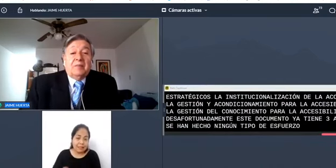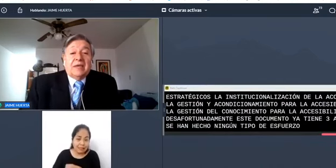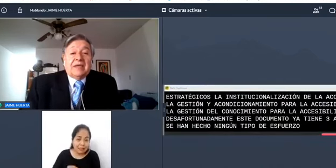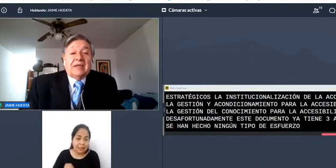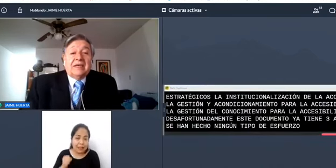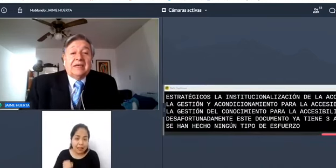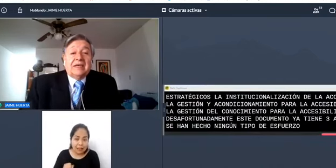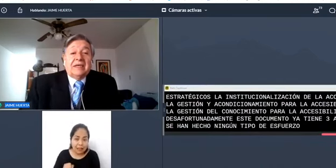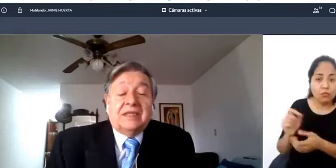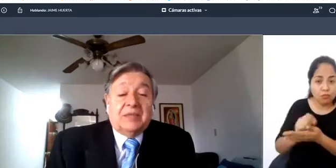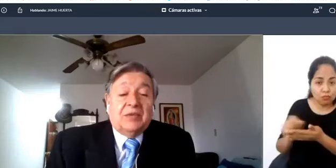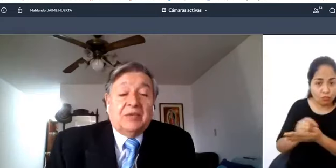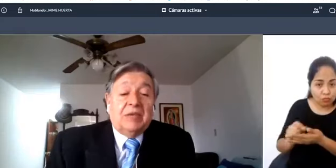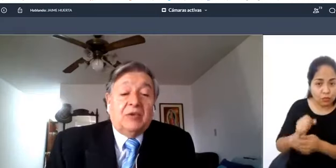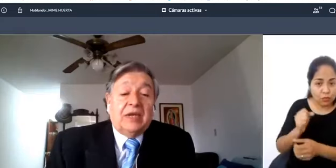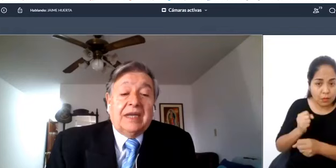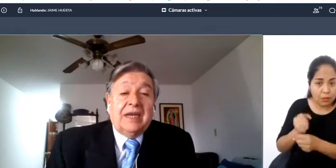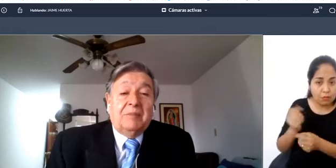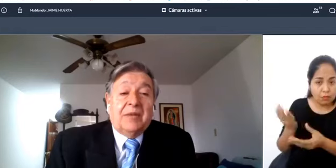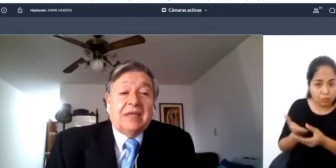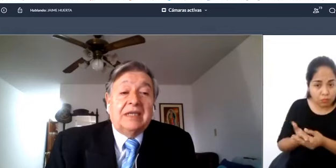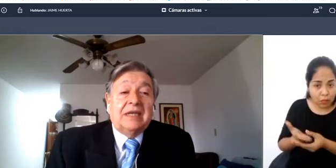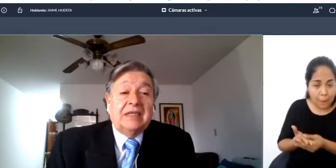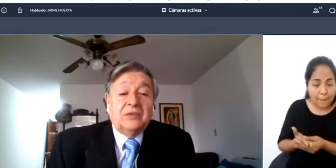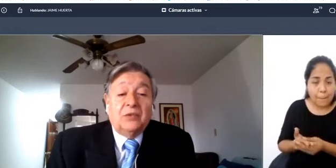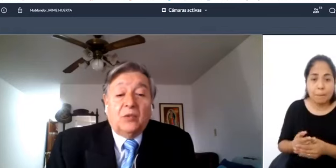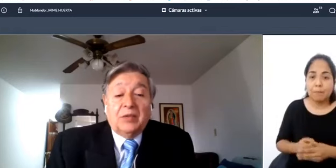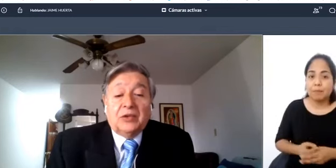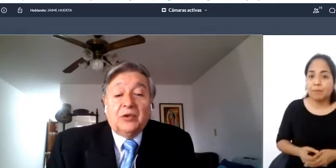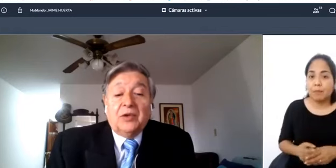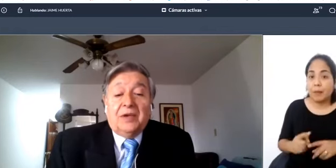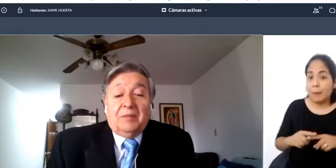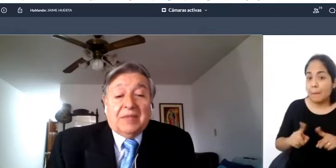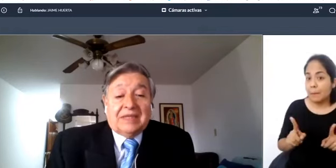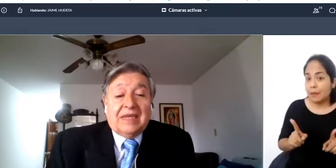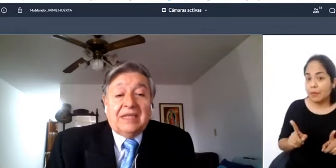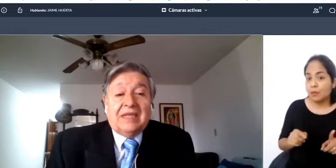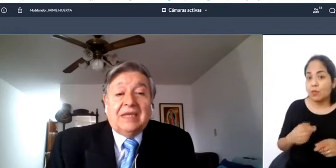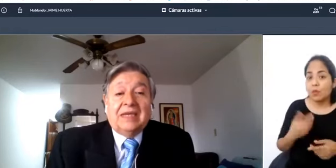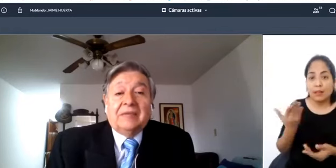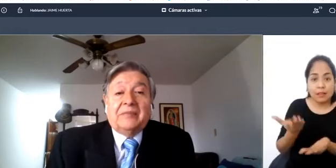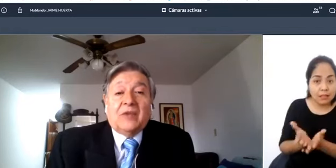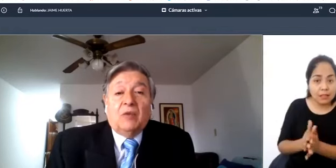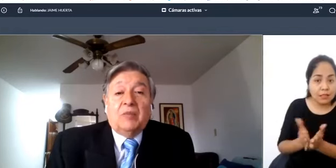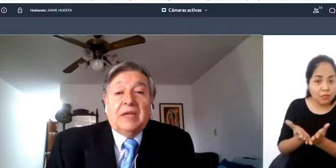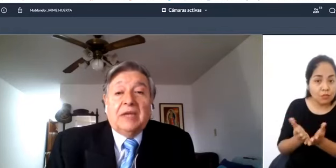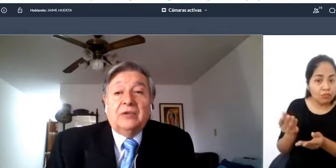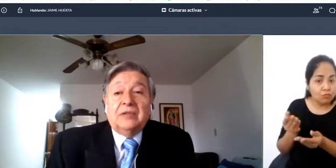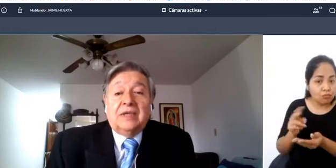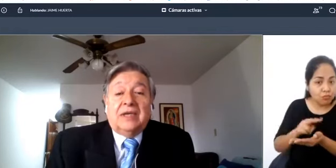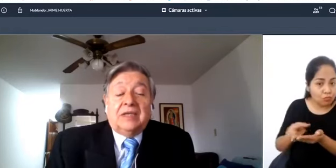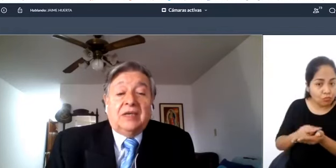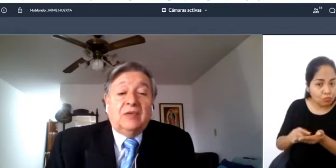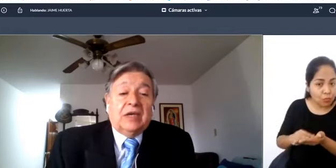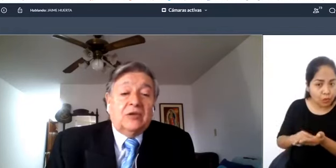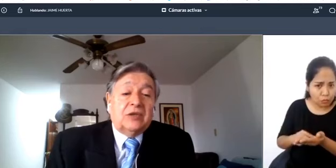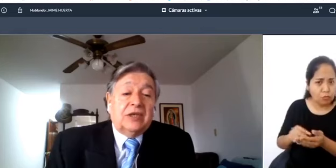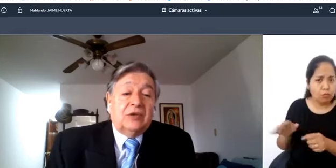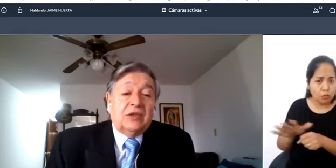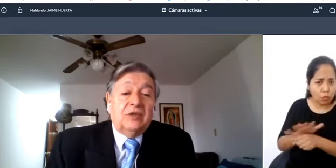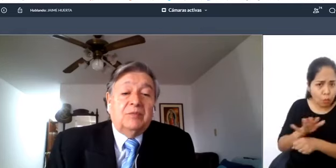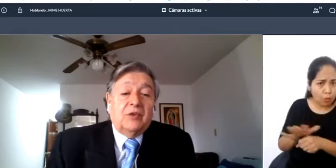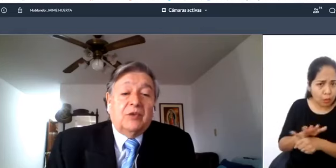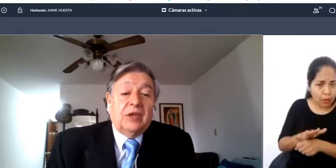para que se pueda poner en práctica y es un documento bastante completo, tiene un